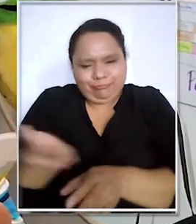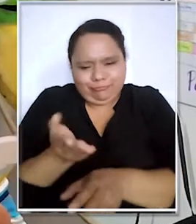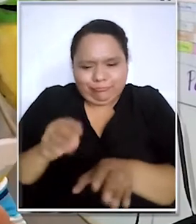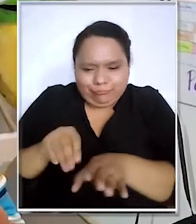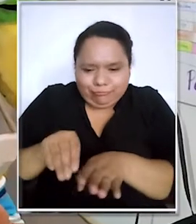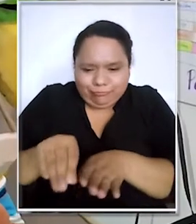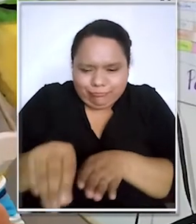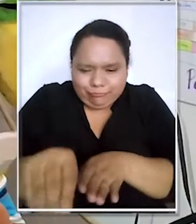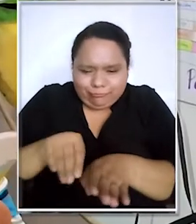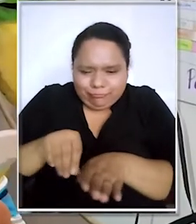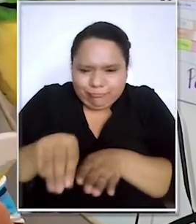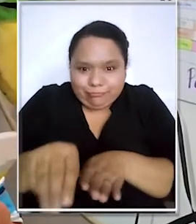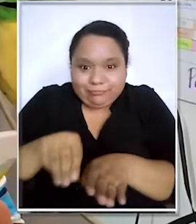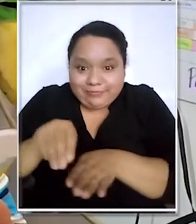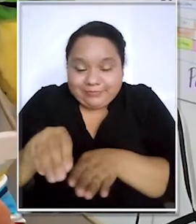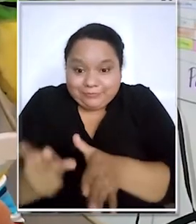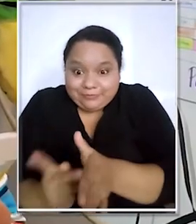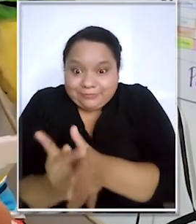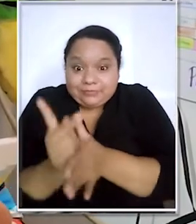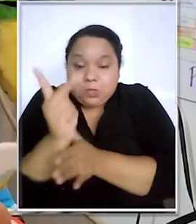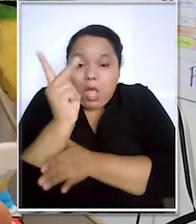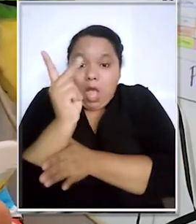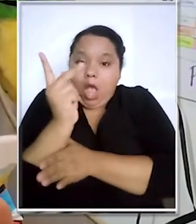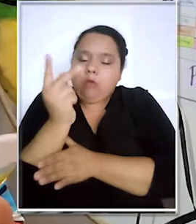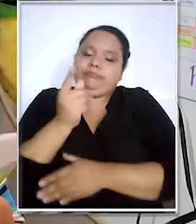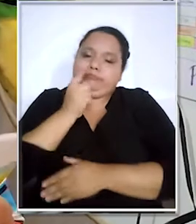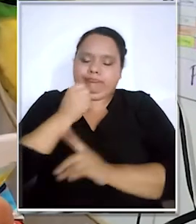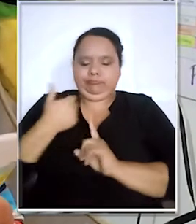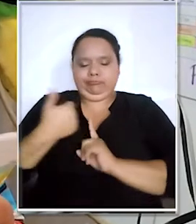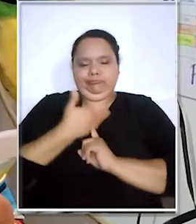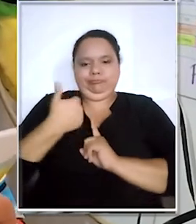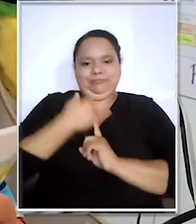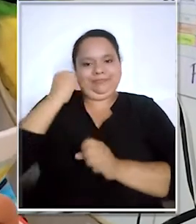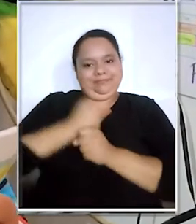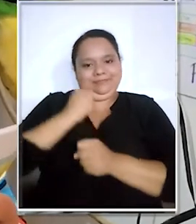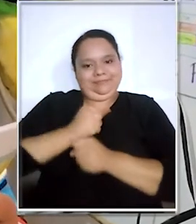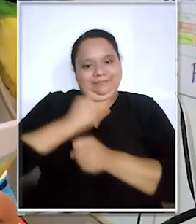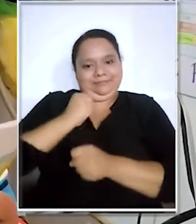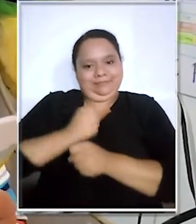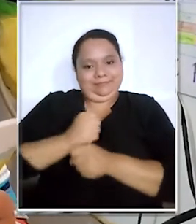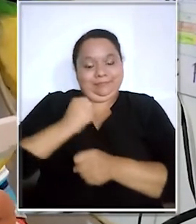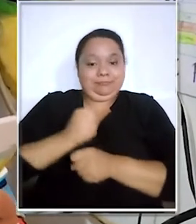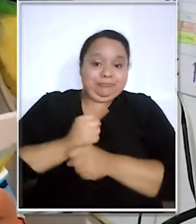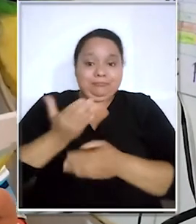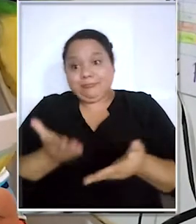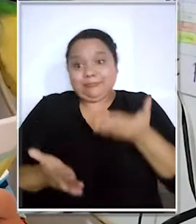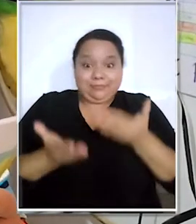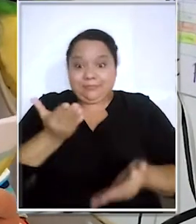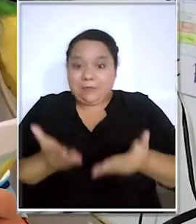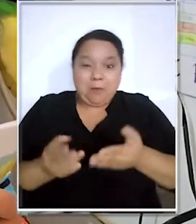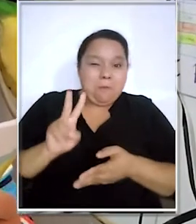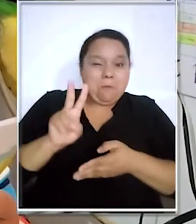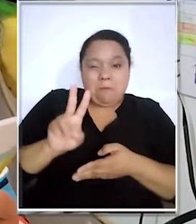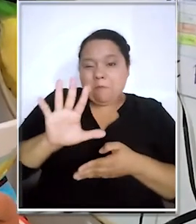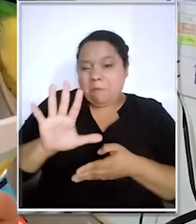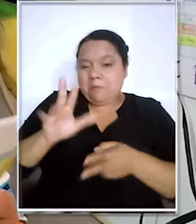trabajo mano vuelta, porque no hay dinero para pagar a otros trabajadores. Se siembran 5 medidas de maíz,